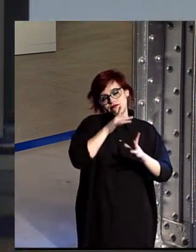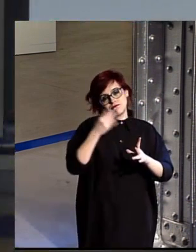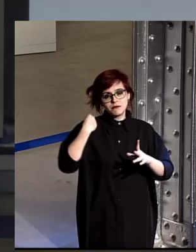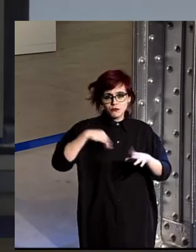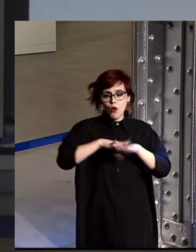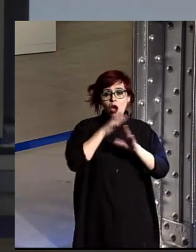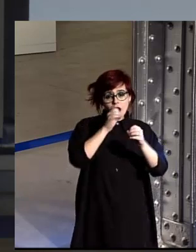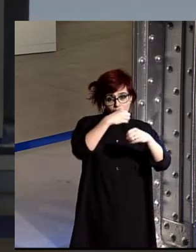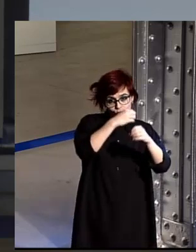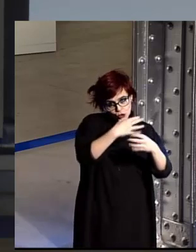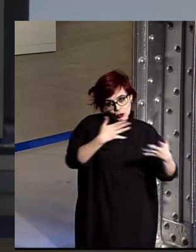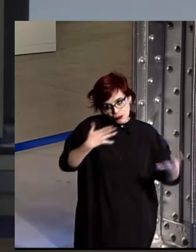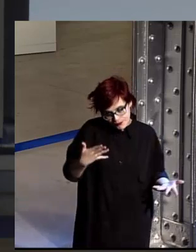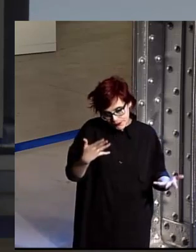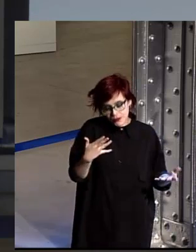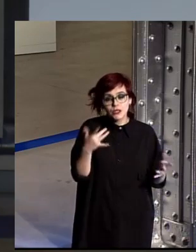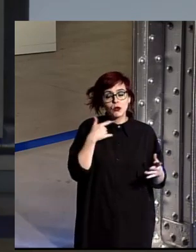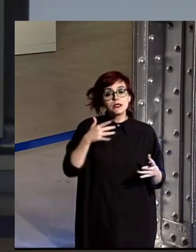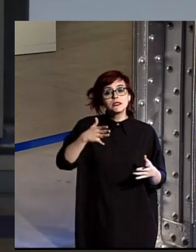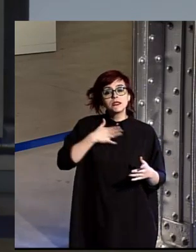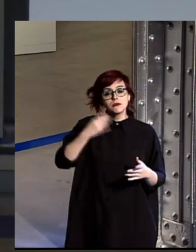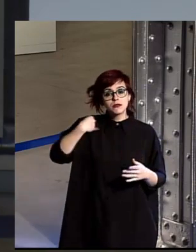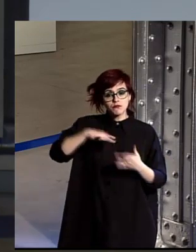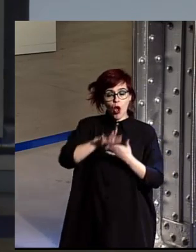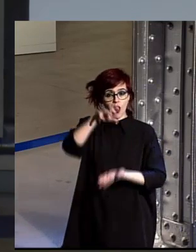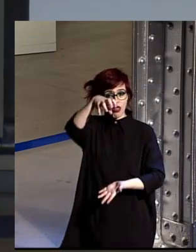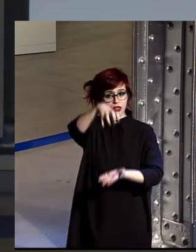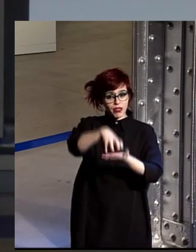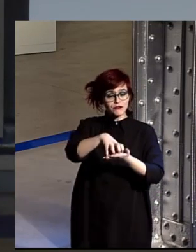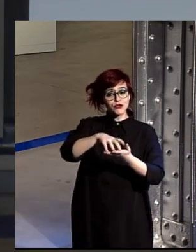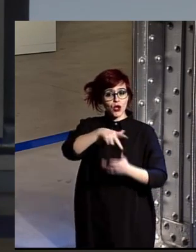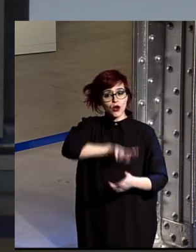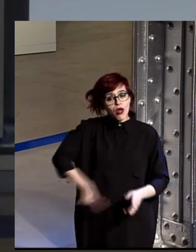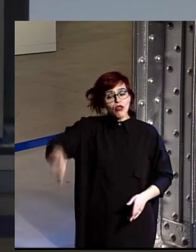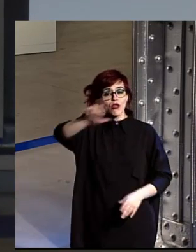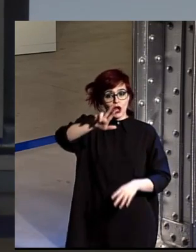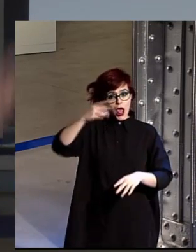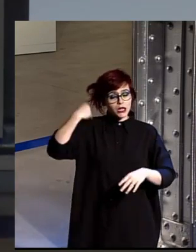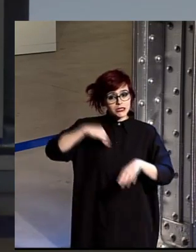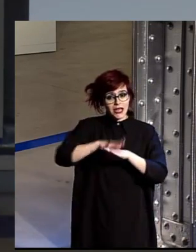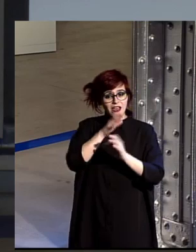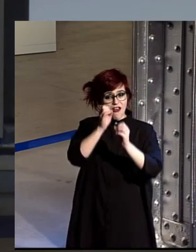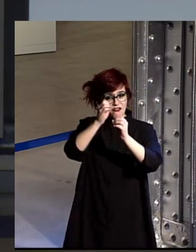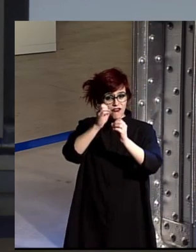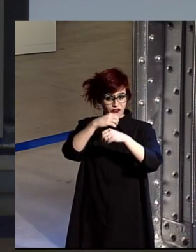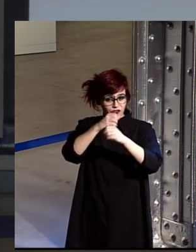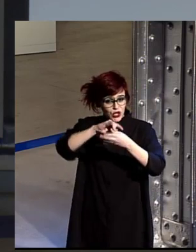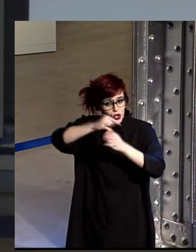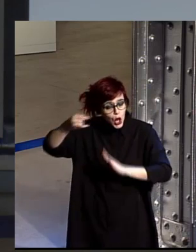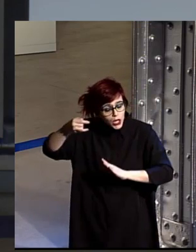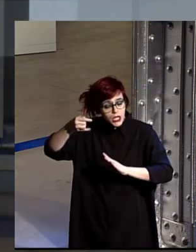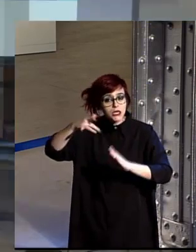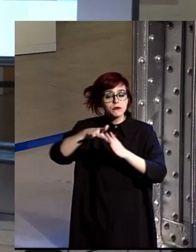A mí, por estar en un laboratorio aquí en el Centro Nacional de Biotecnología, dirigido por Mariano Esteban, que trabajamos en vacunas, después de escribir el